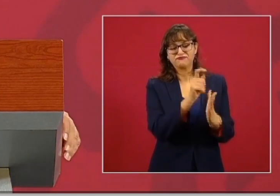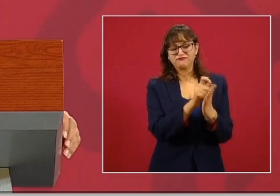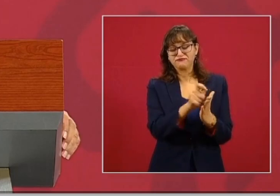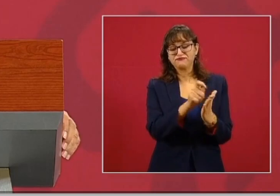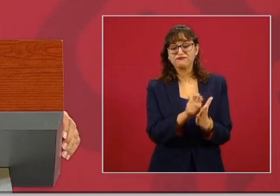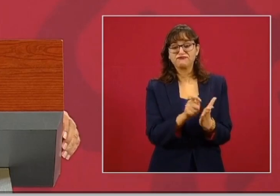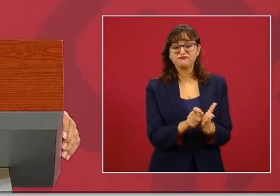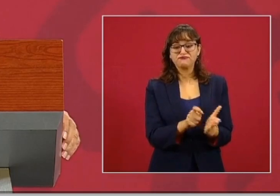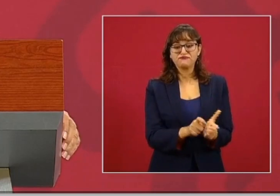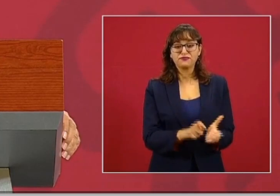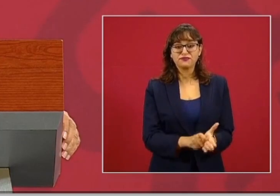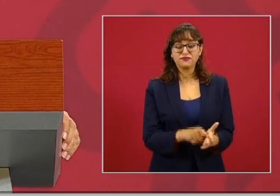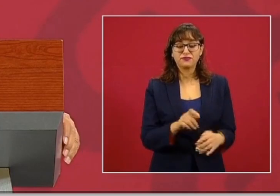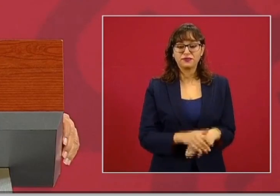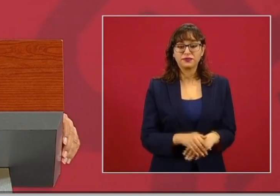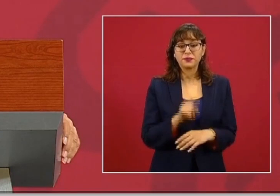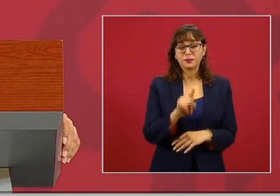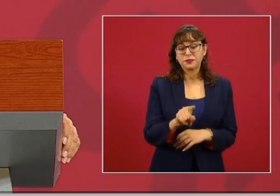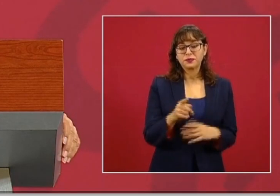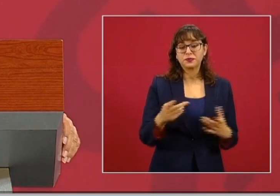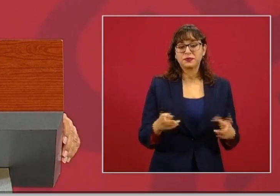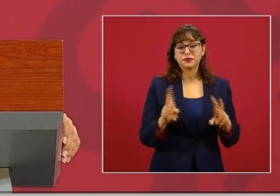y hacían